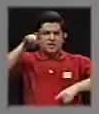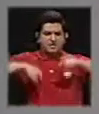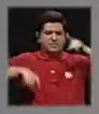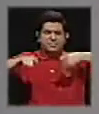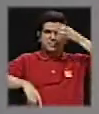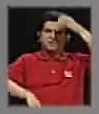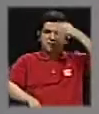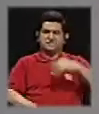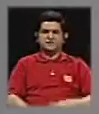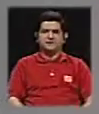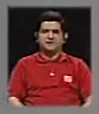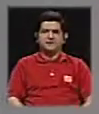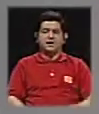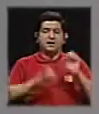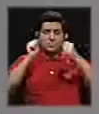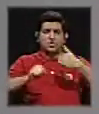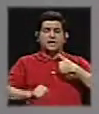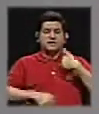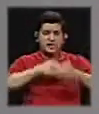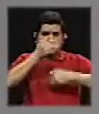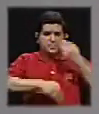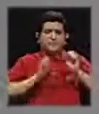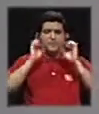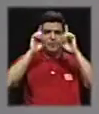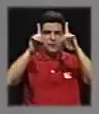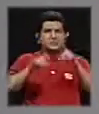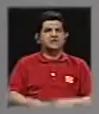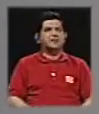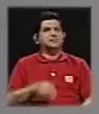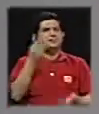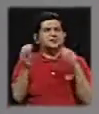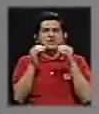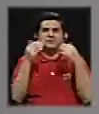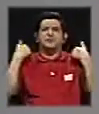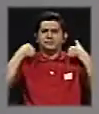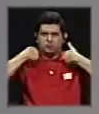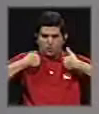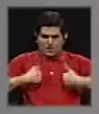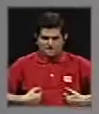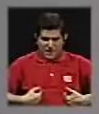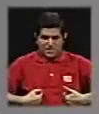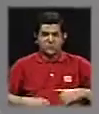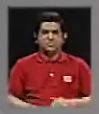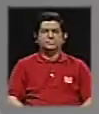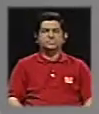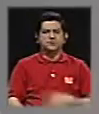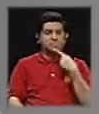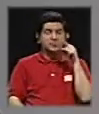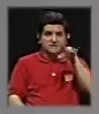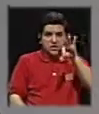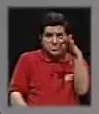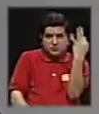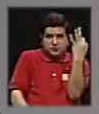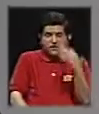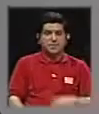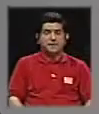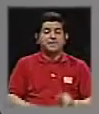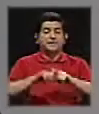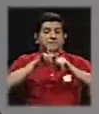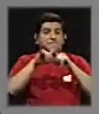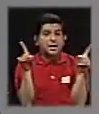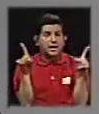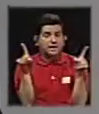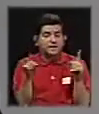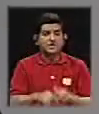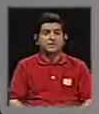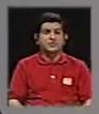cultural para generar procesos de educativos más humanos, por decirlo de esta forma. Sin embargo,